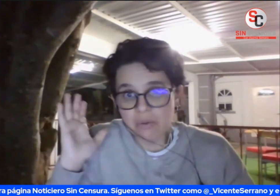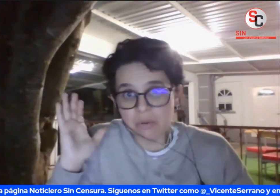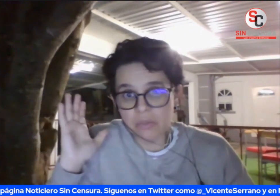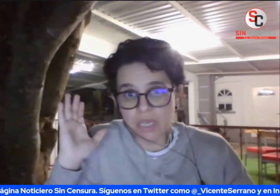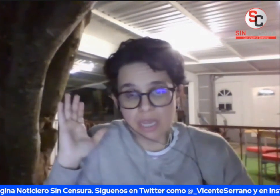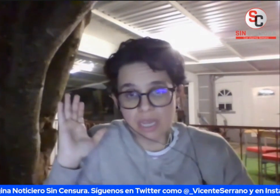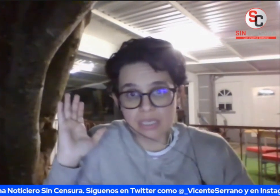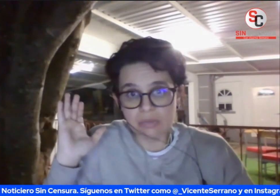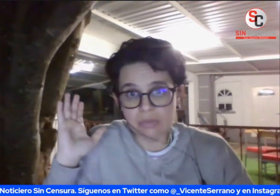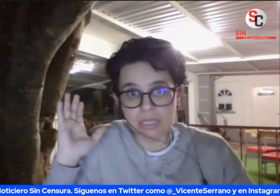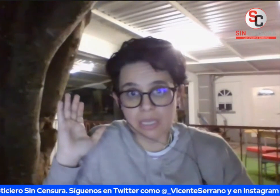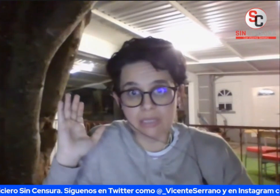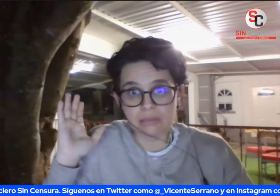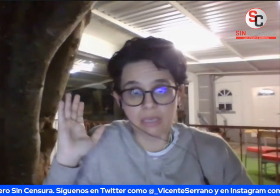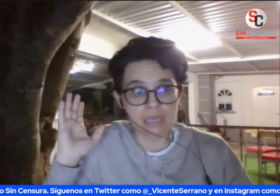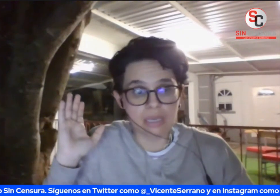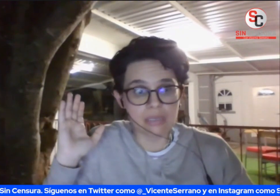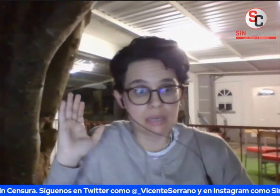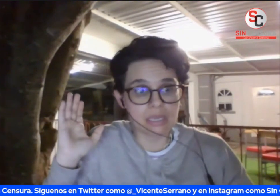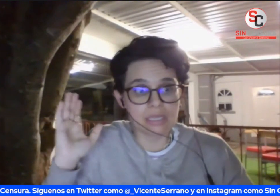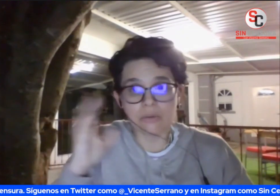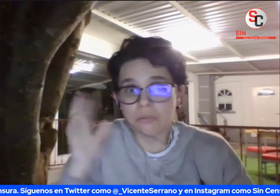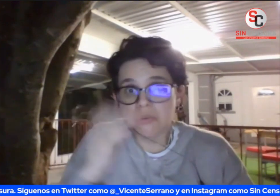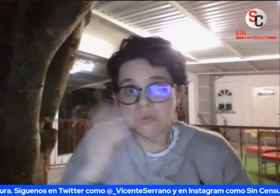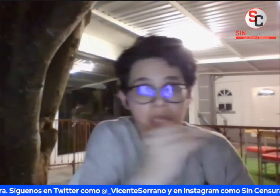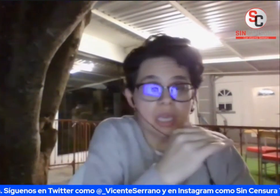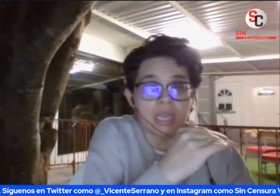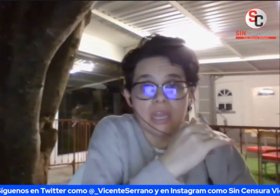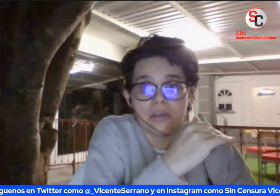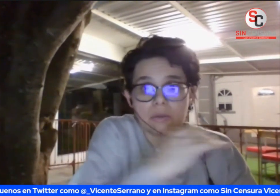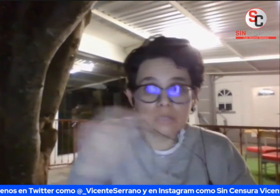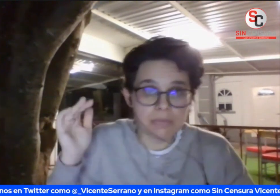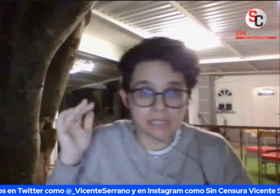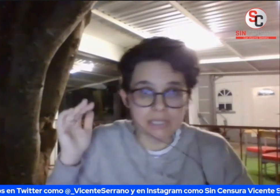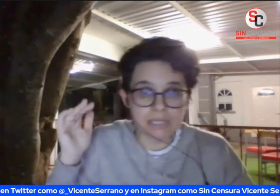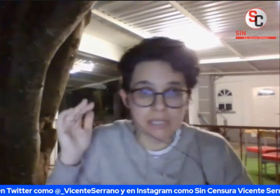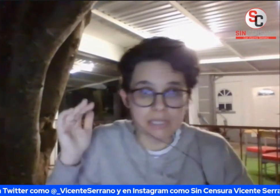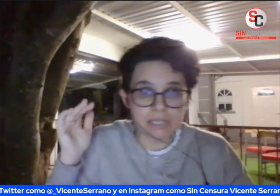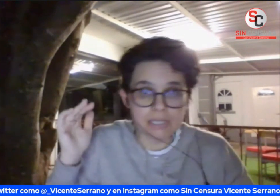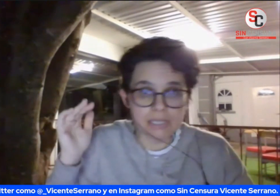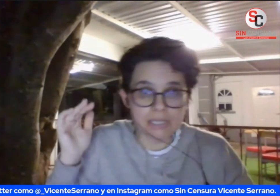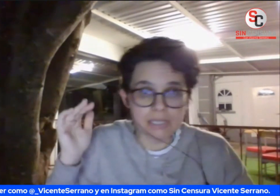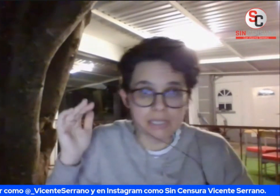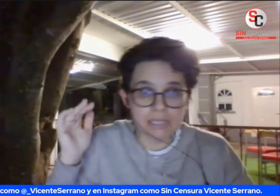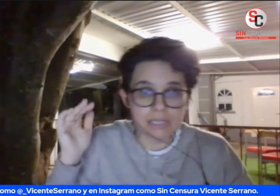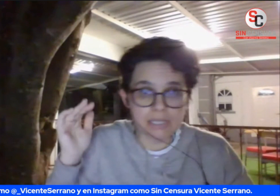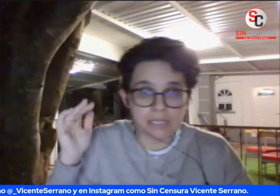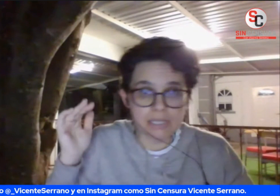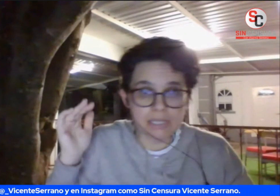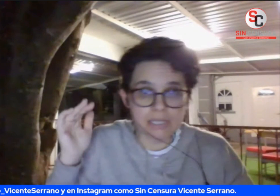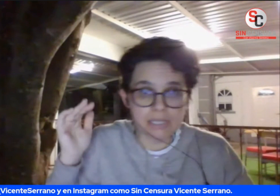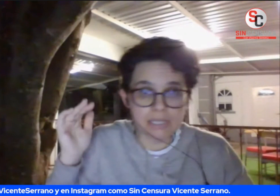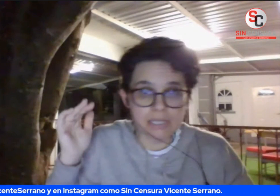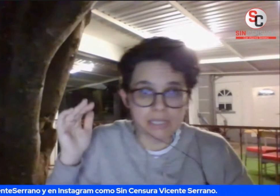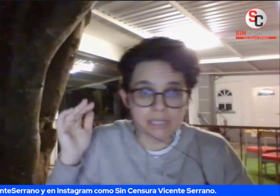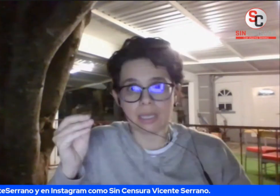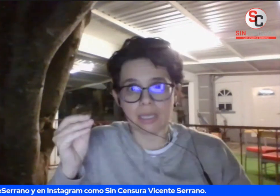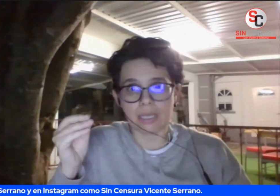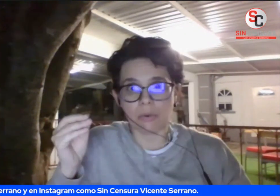Nadie conocía esta unidad de inteligencia, no se mencionaba. Y no se mencionaba porque es algo